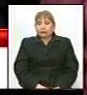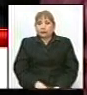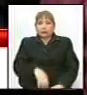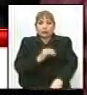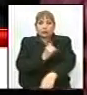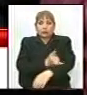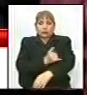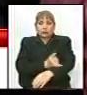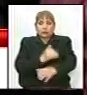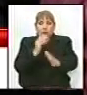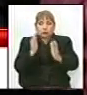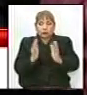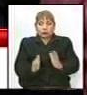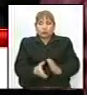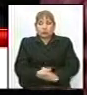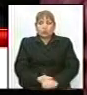institución